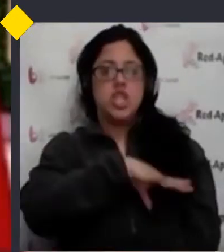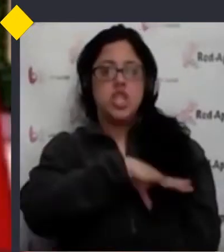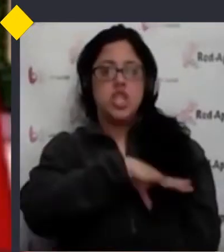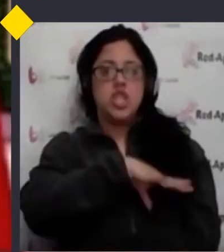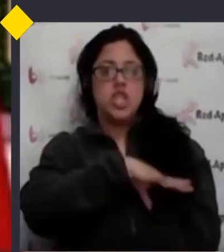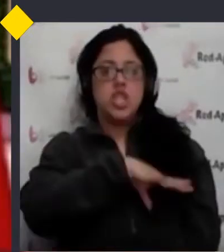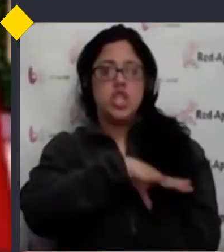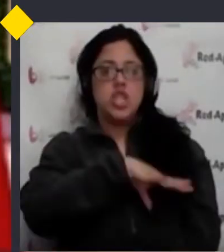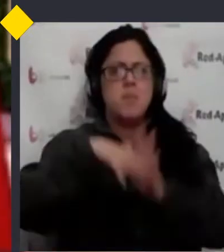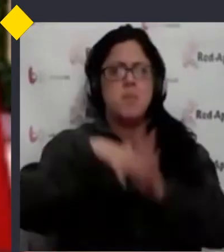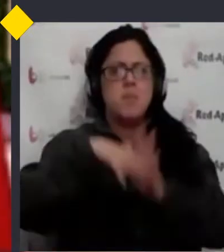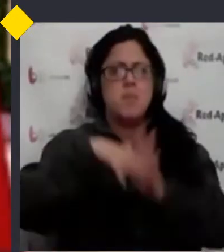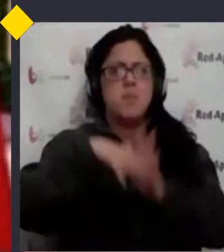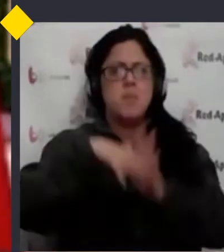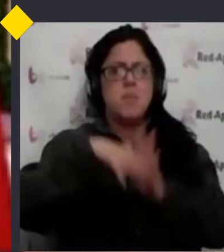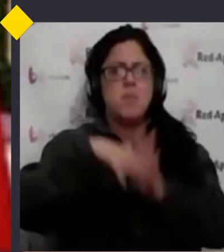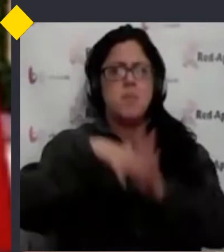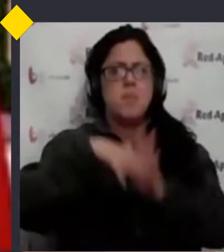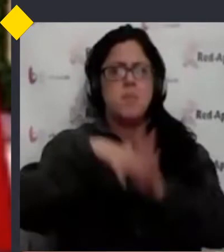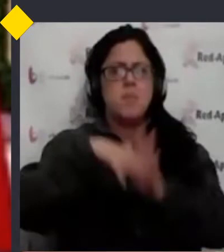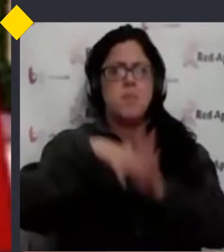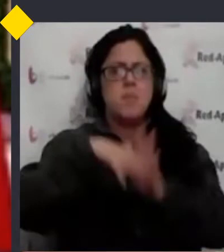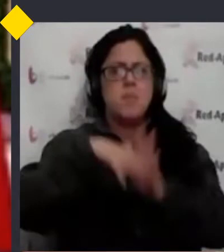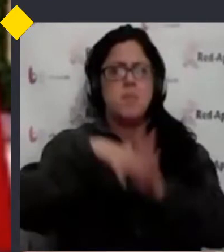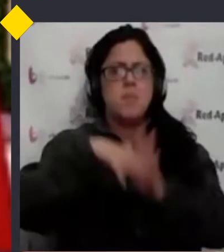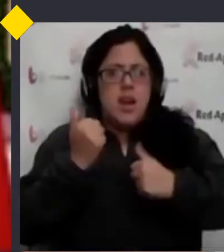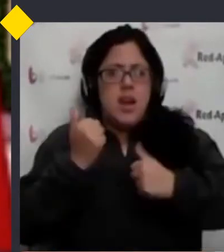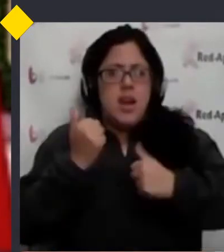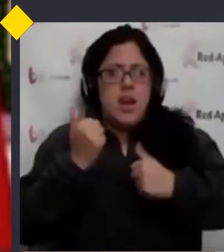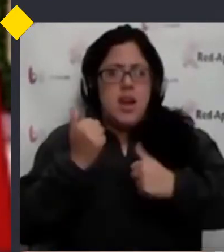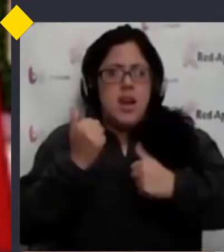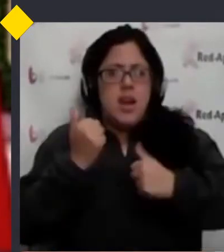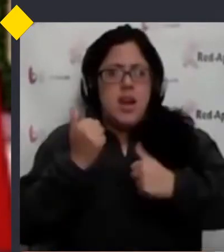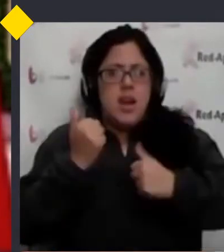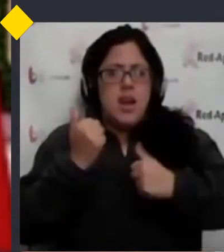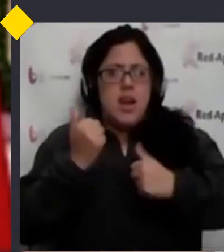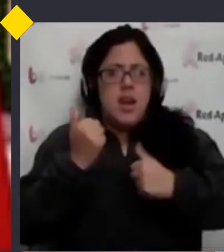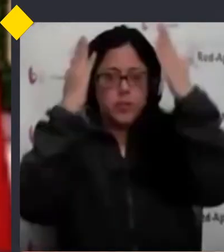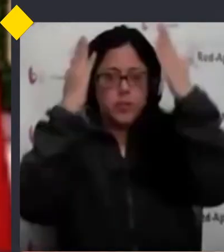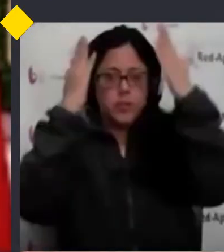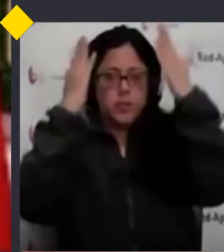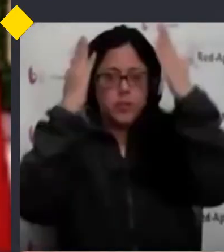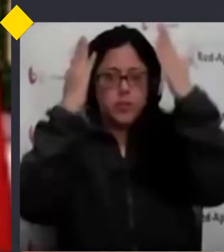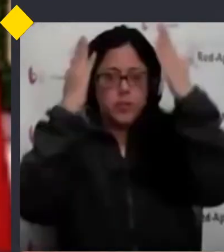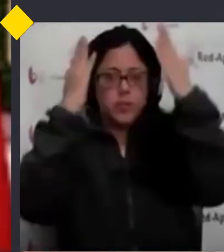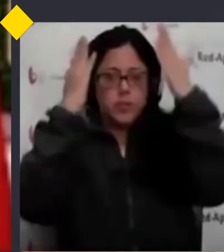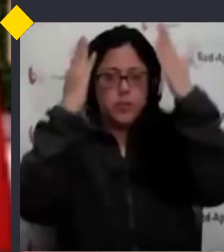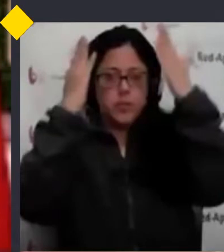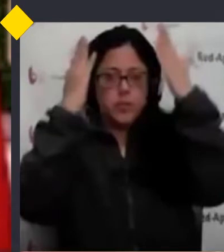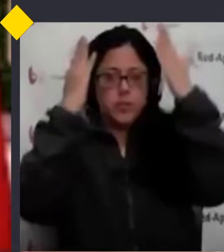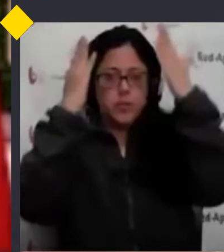retail, tecnología, telecomunicaciones y energía. Es psicóloga de la Pontificia Universidad Católica de Chile y cuenta con un postítulo en